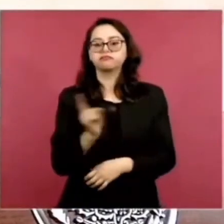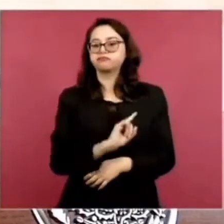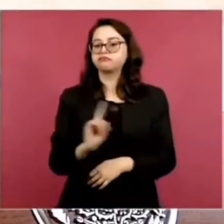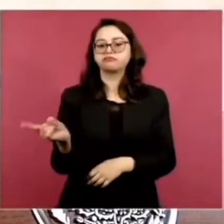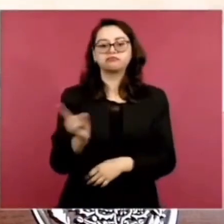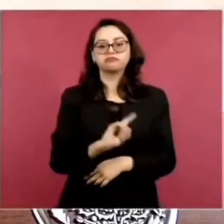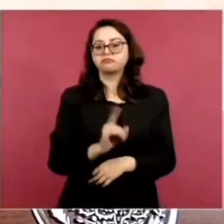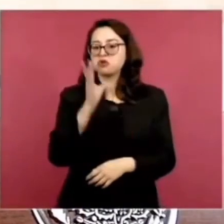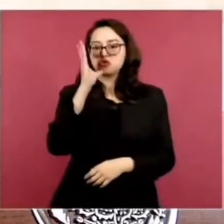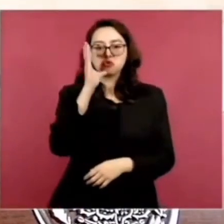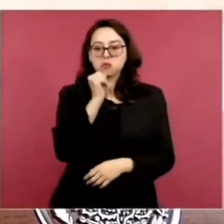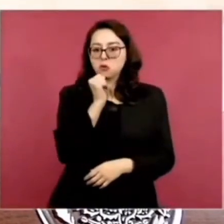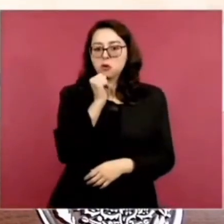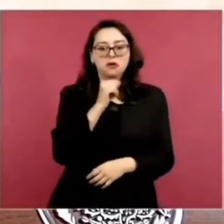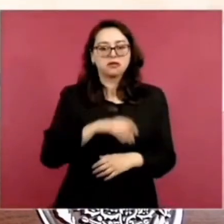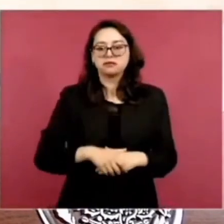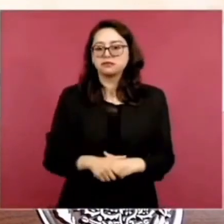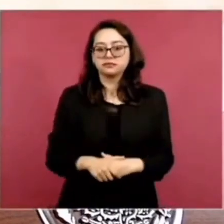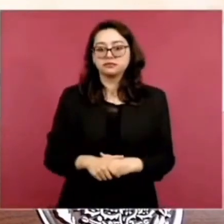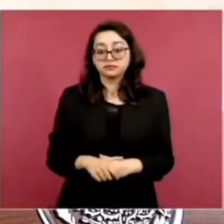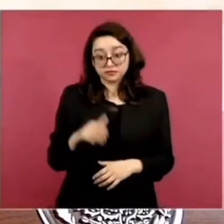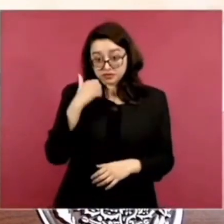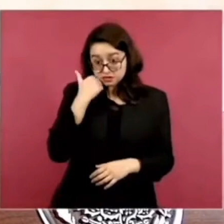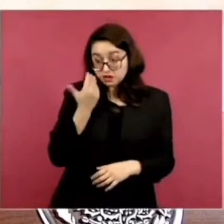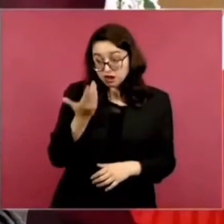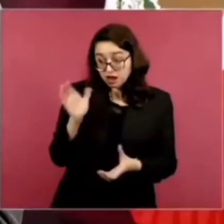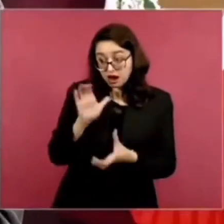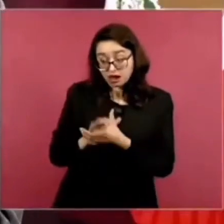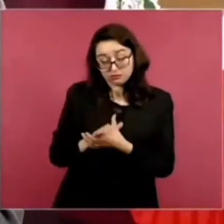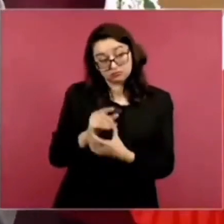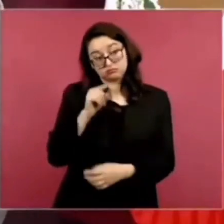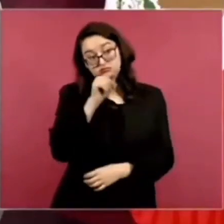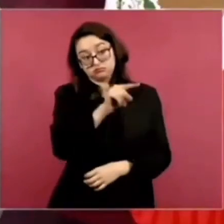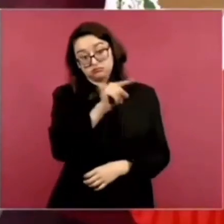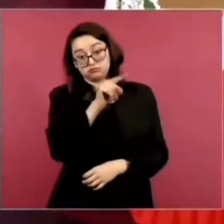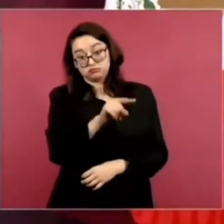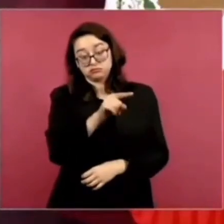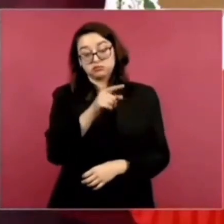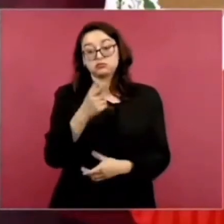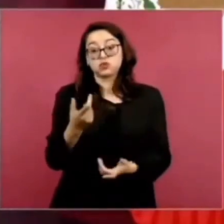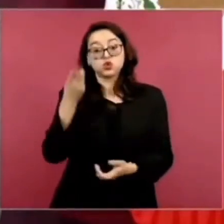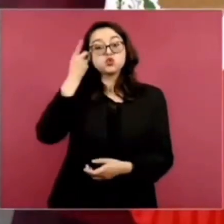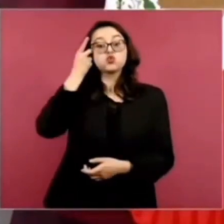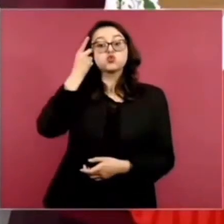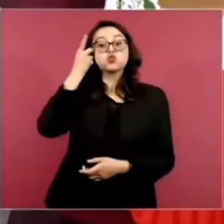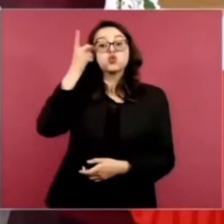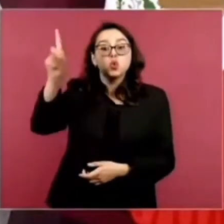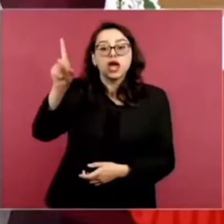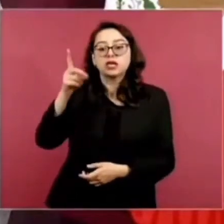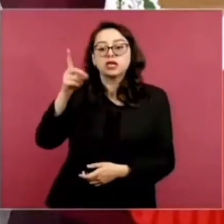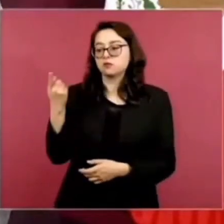Las hijas de los peones tenían que pedir permiso al amo.